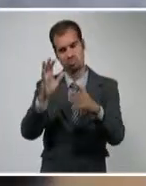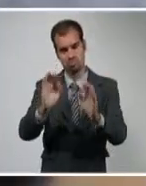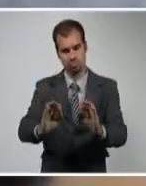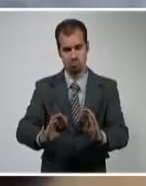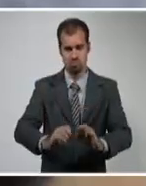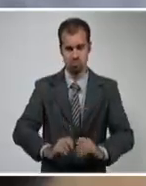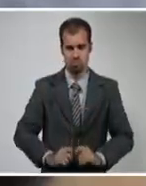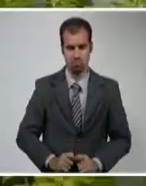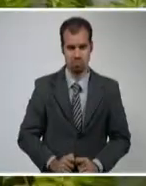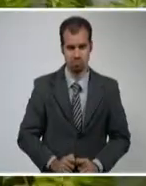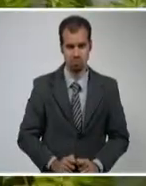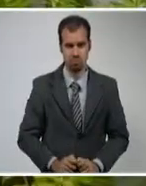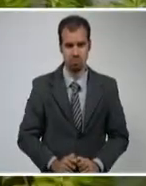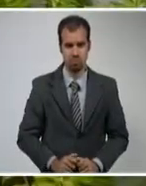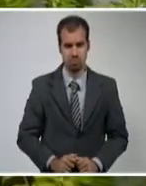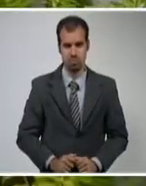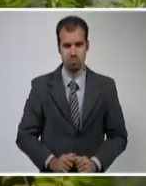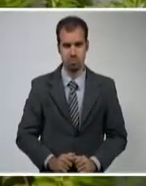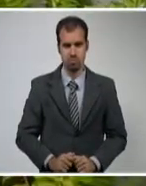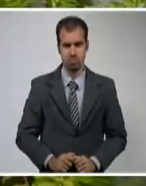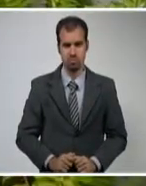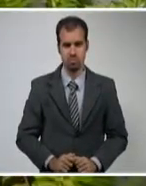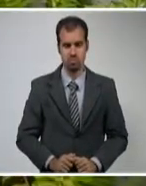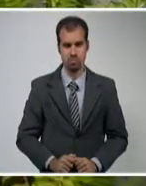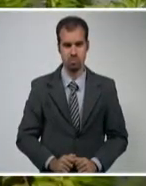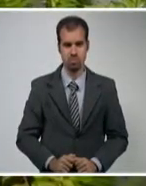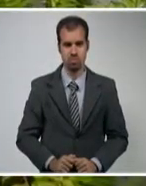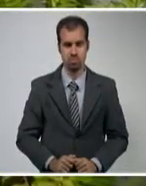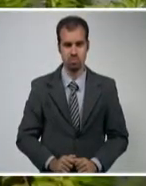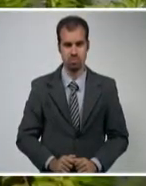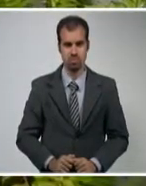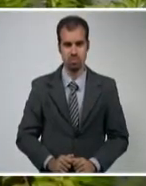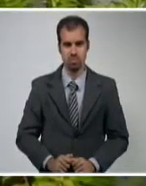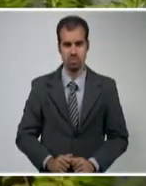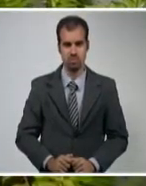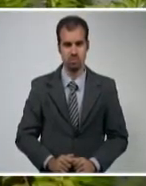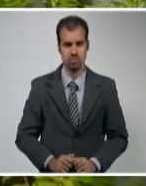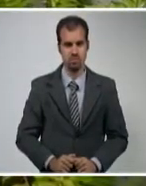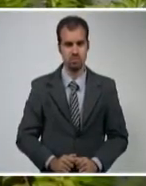Desde Santiago de Cuba, Cusco Tarradell, Sistema Informativo de la Televisión Cubana.